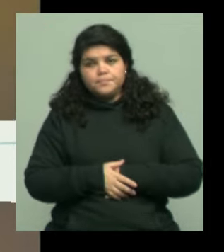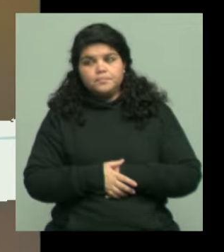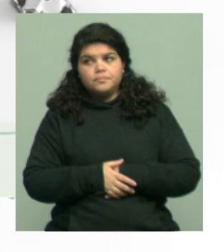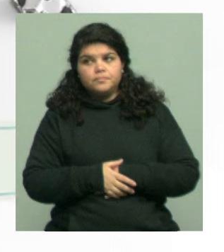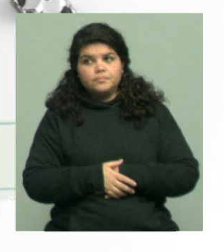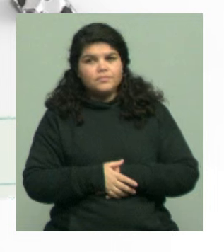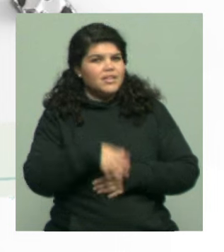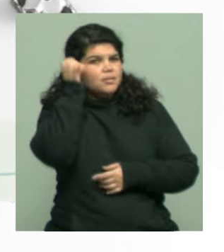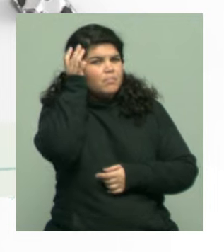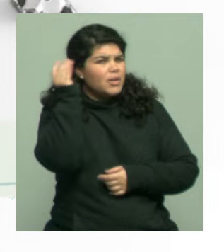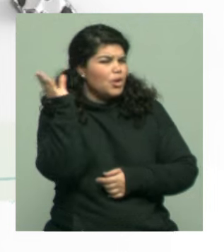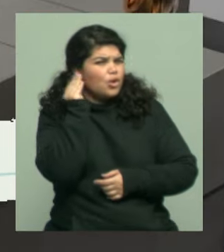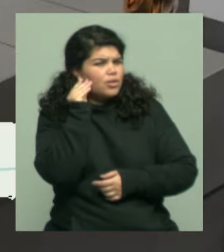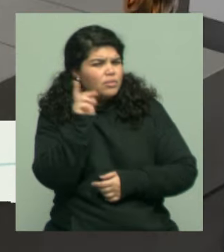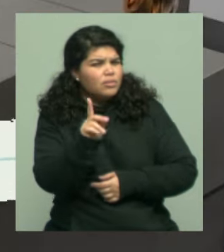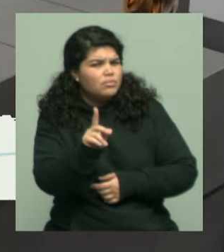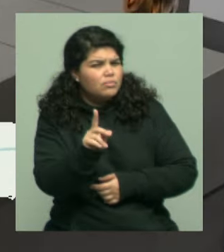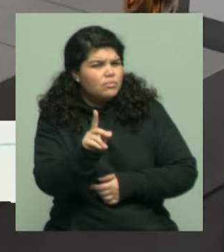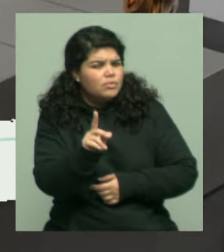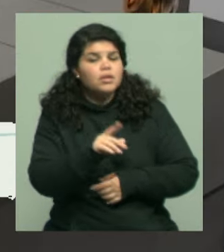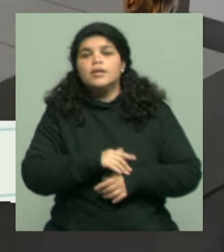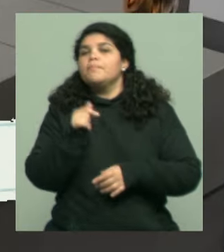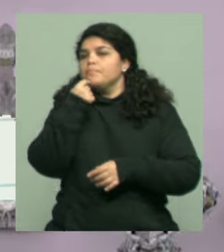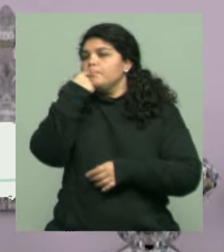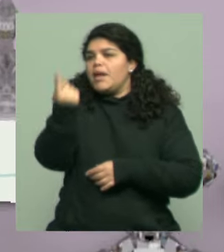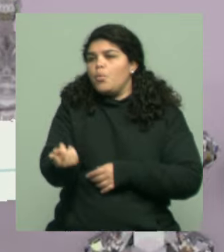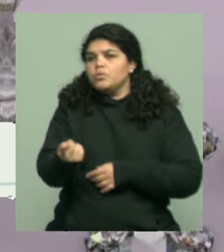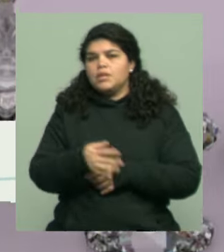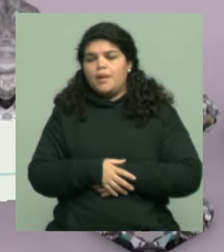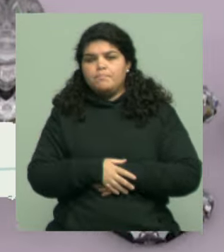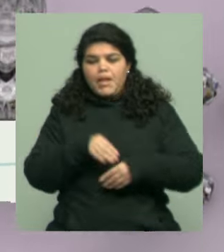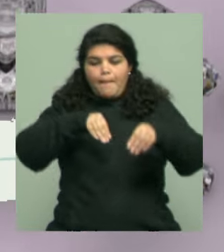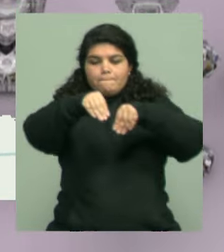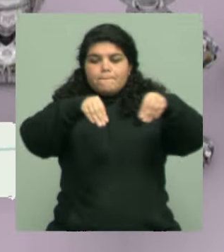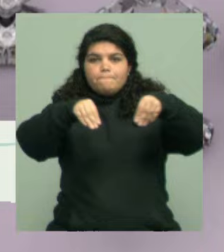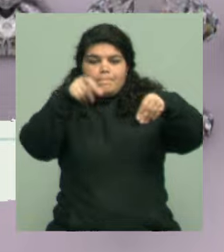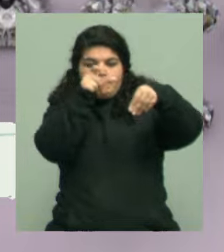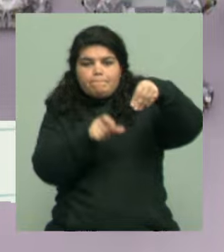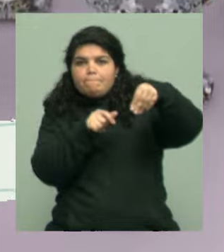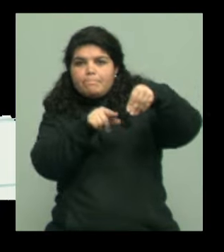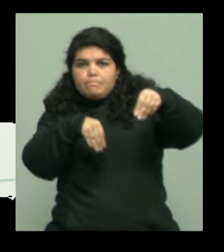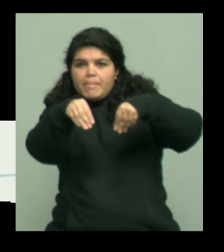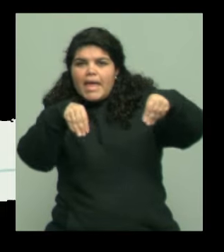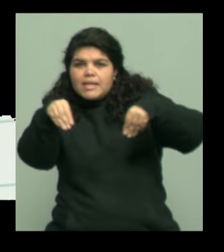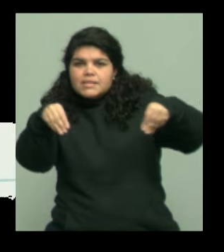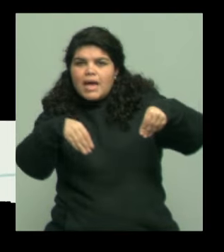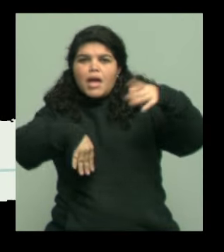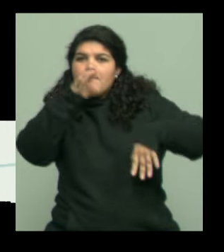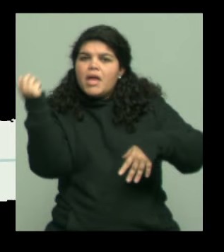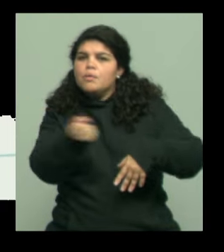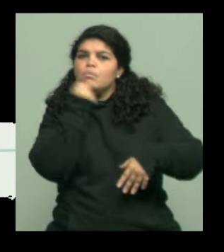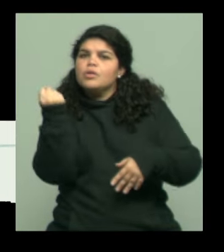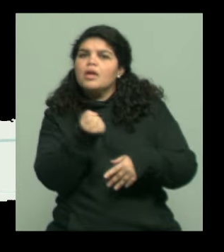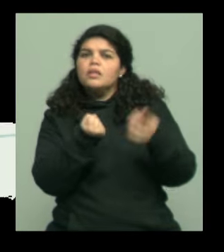Disculpa, no te escuché. No. Y decía, ¿cuál es la pieza más importante, la que tiene de pronto más poder sobre